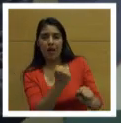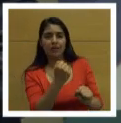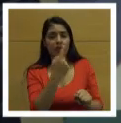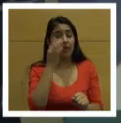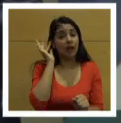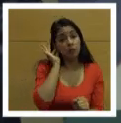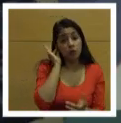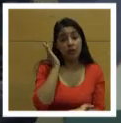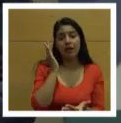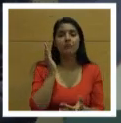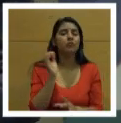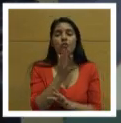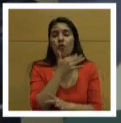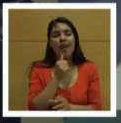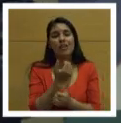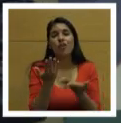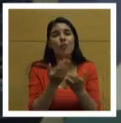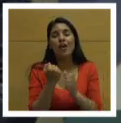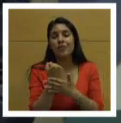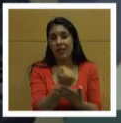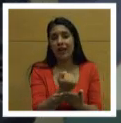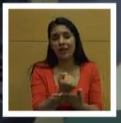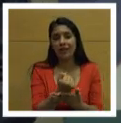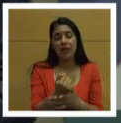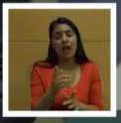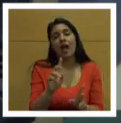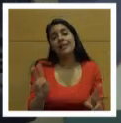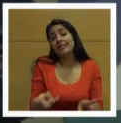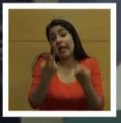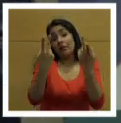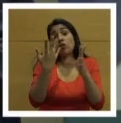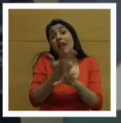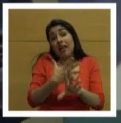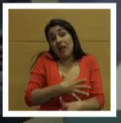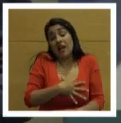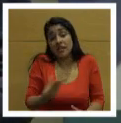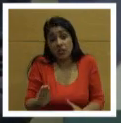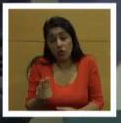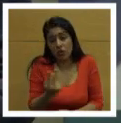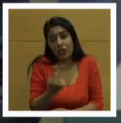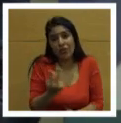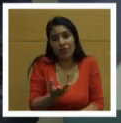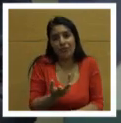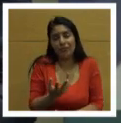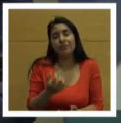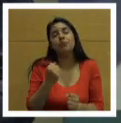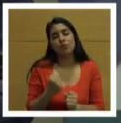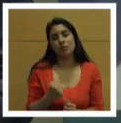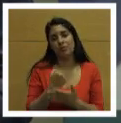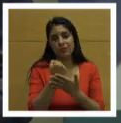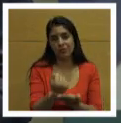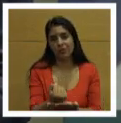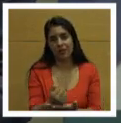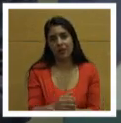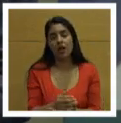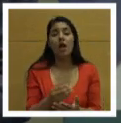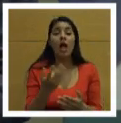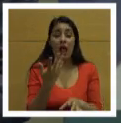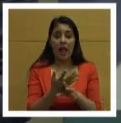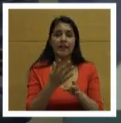ayudarla, salvo que haya un hijo en común, que ahí nosotros le ayudamos en tribunales de familia, ¿cierto?, si es que hay una, por ejemplo, violencia